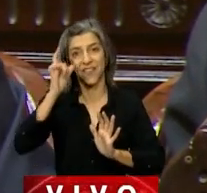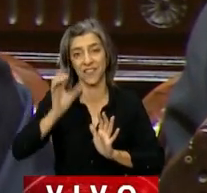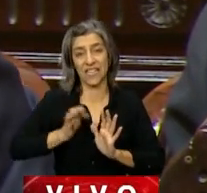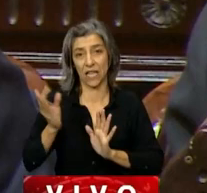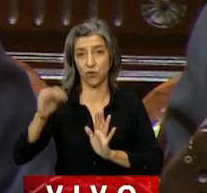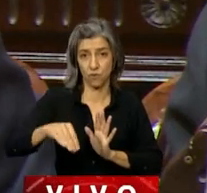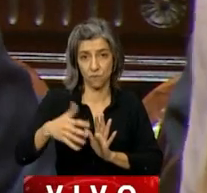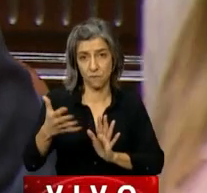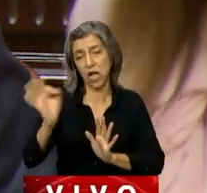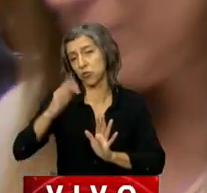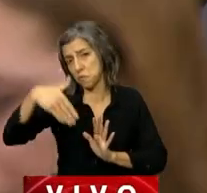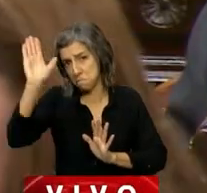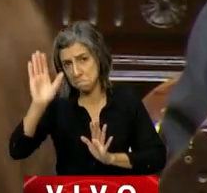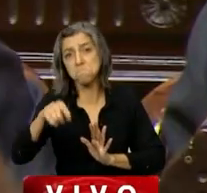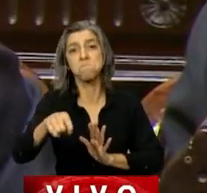de 10 años.